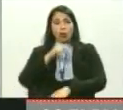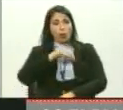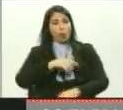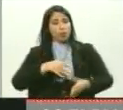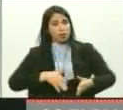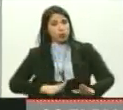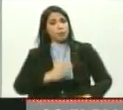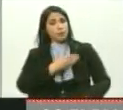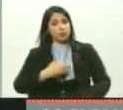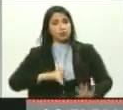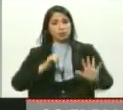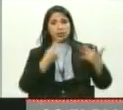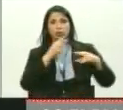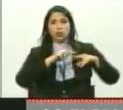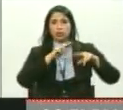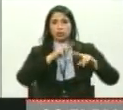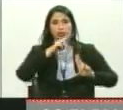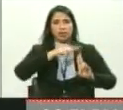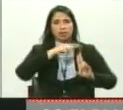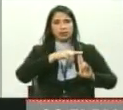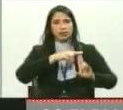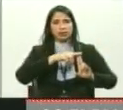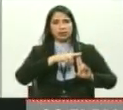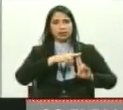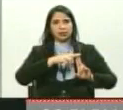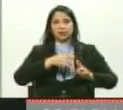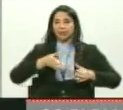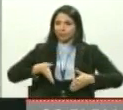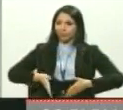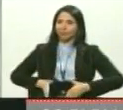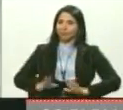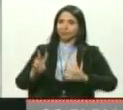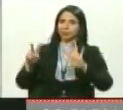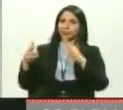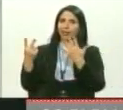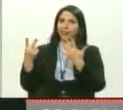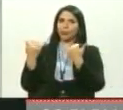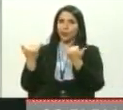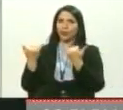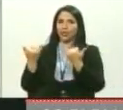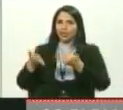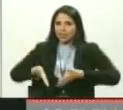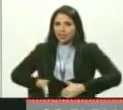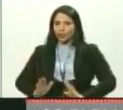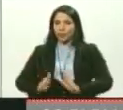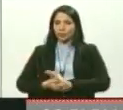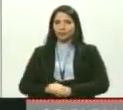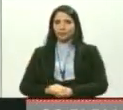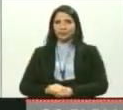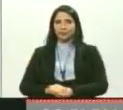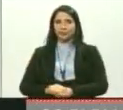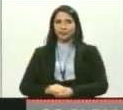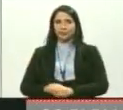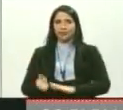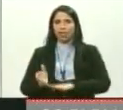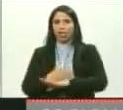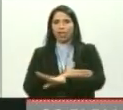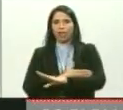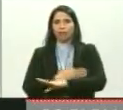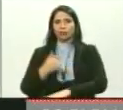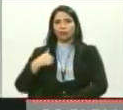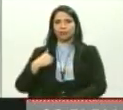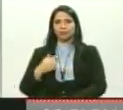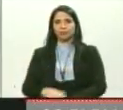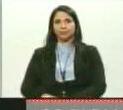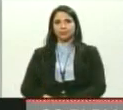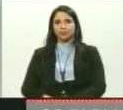presidente, un sexto niño en Táchira de los que han regresado. Acaba de nacer un séptimo ahorita. Séptimo, imagínate. El programa. Estoy retardado yo, pues. Ajá.